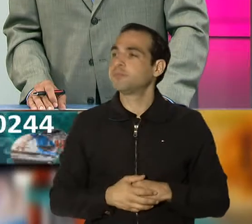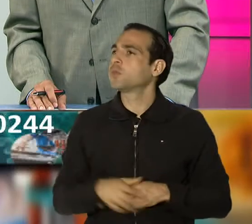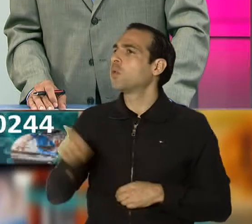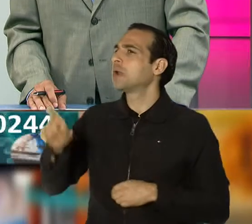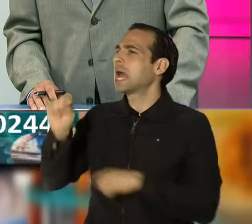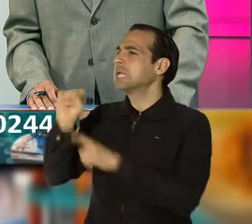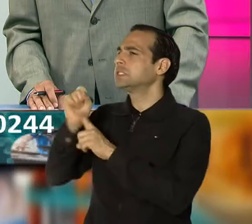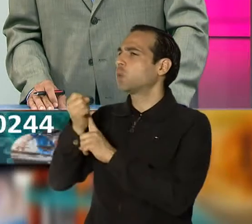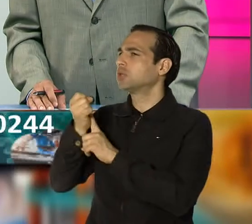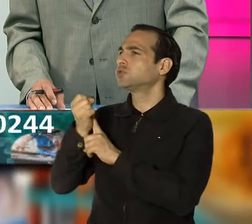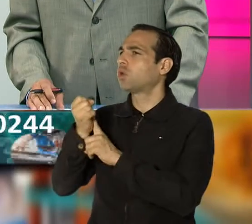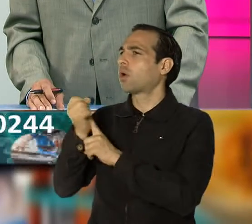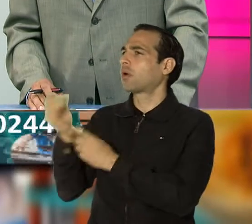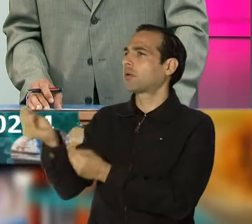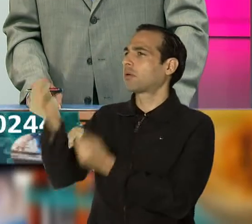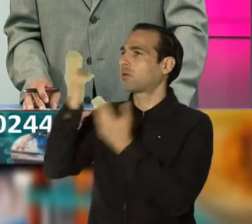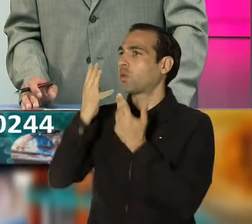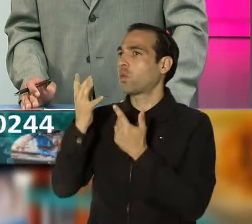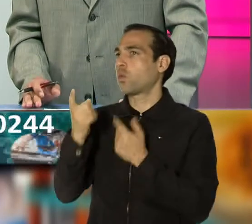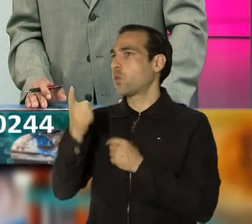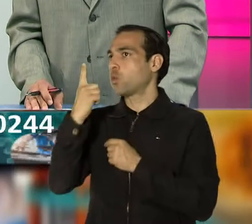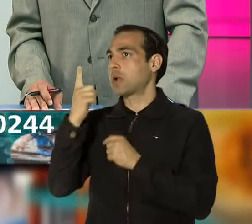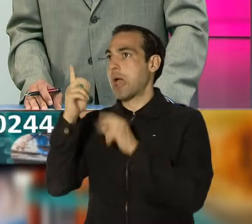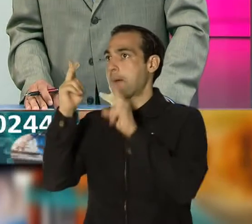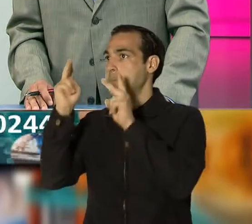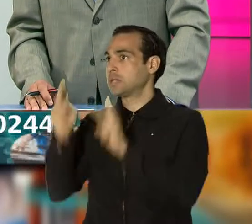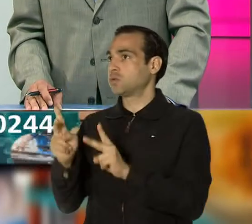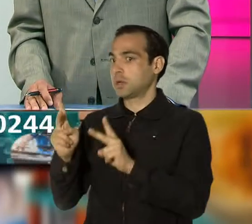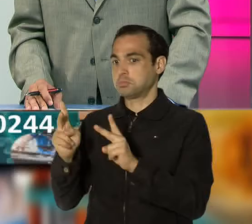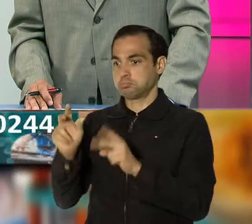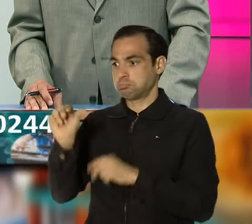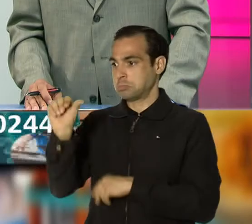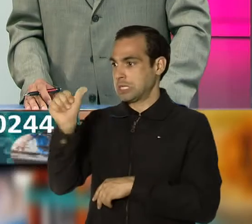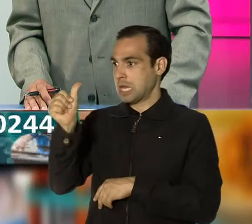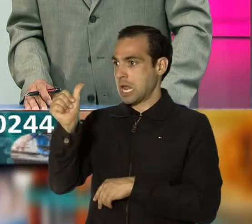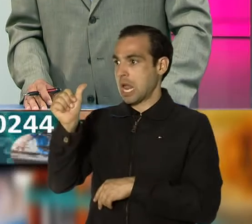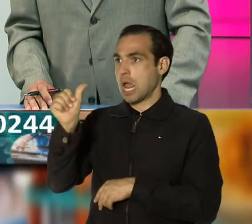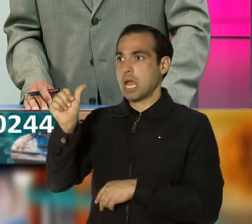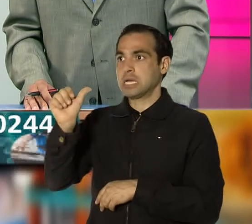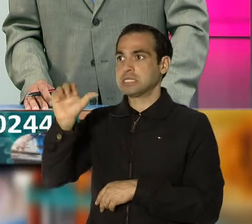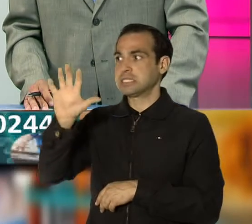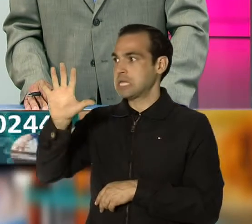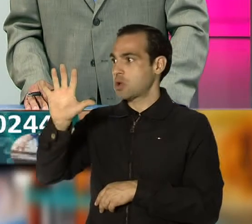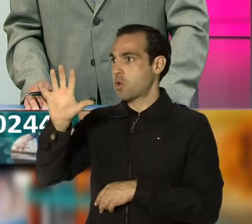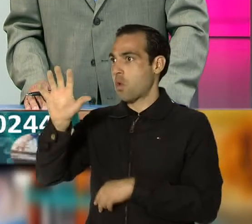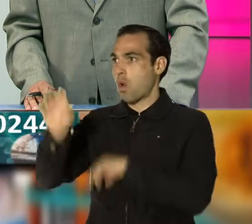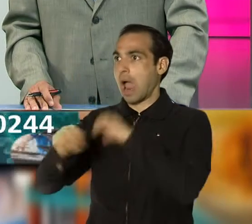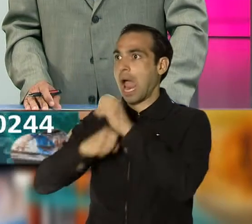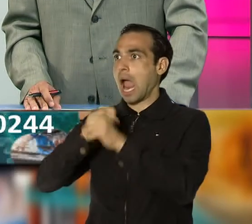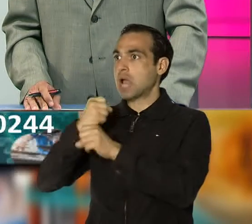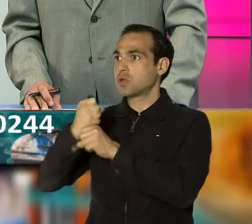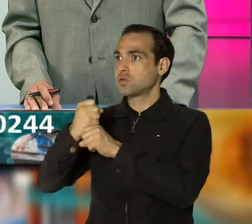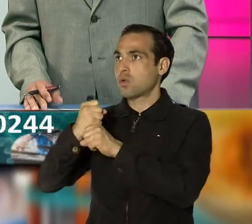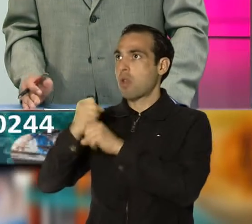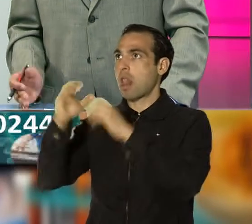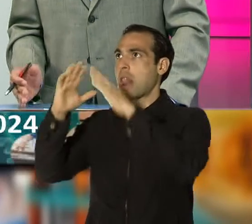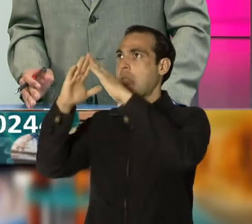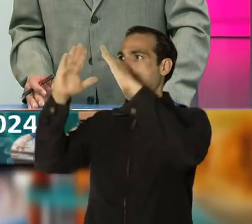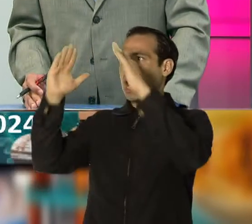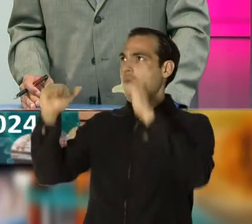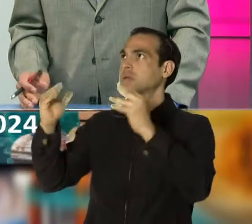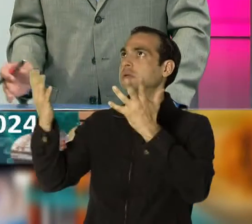una vivienda y en menos de, digamos, 10 años o 5 años, la vivienda comienza a experimentar fallas, ya sea en el